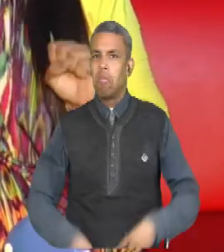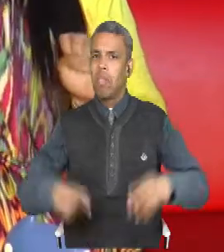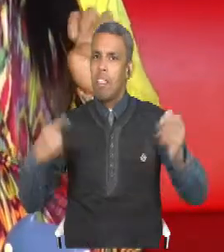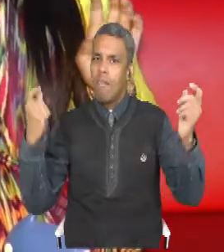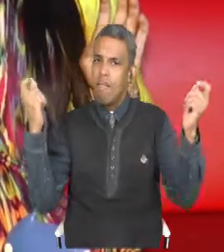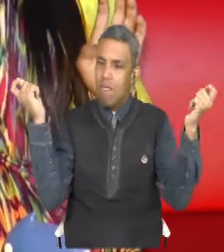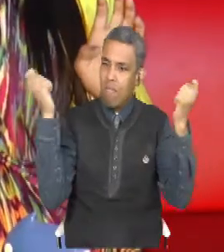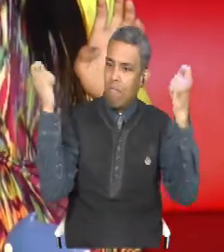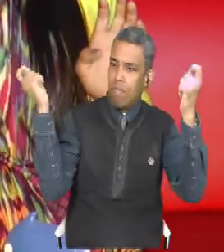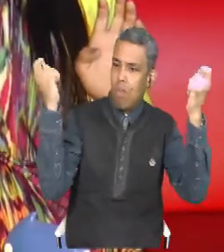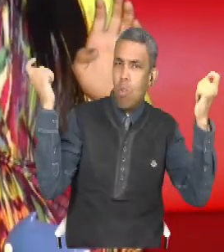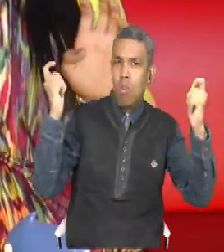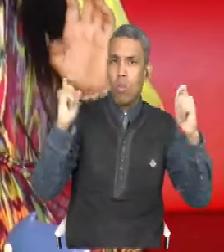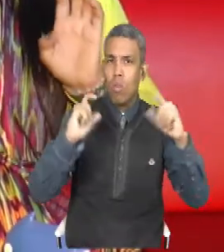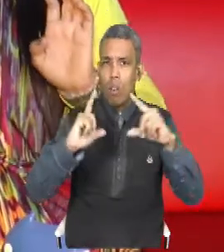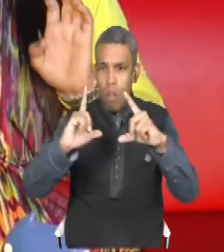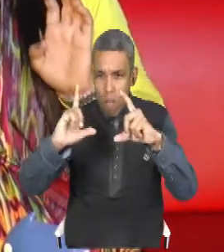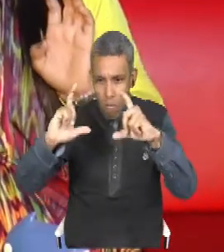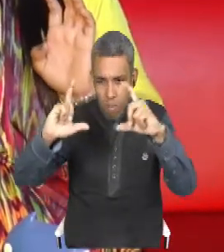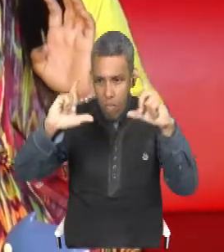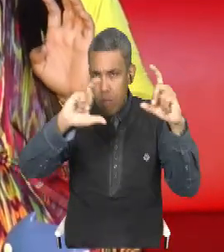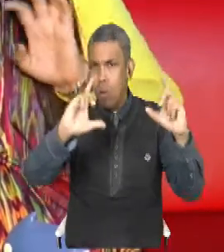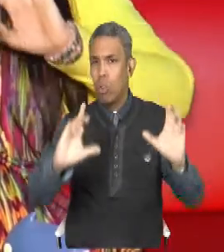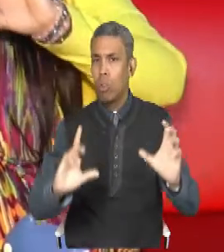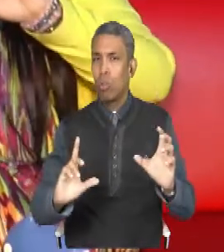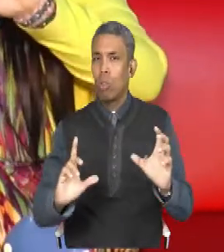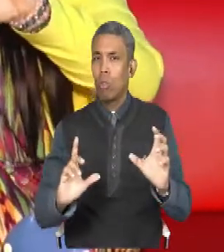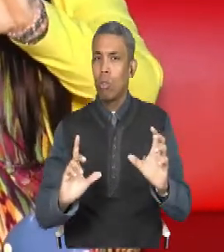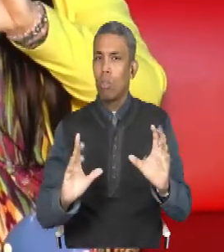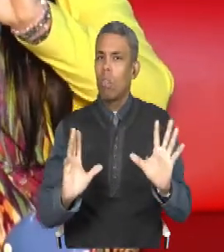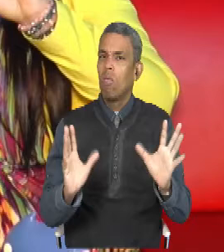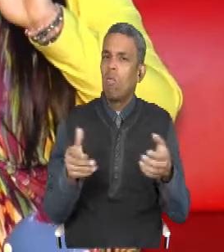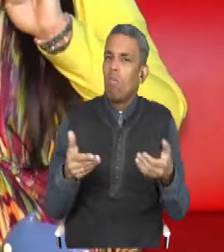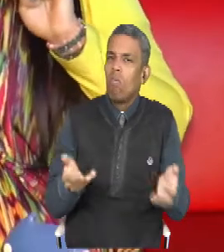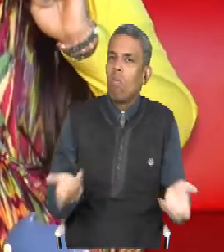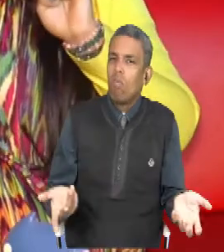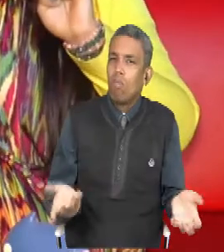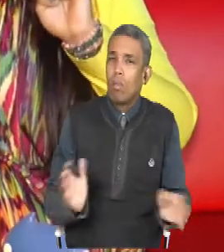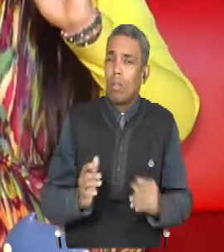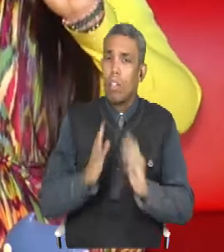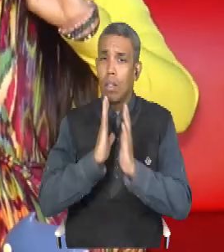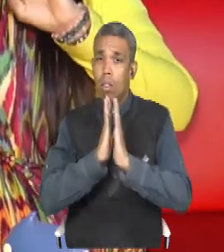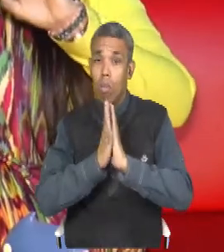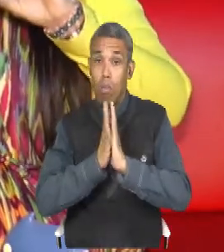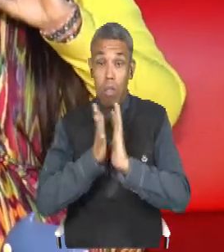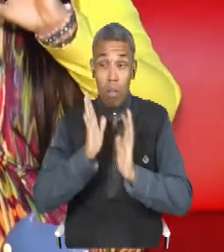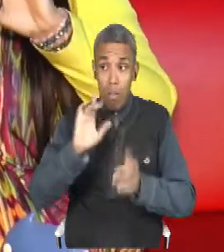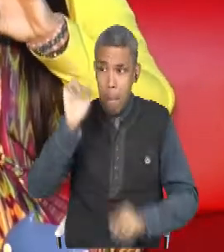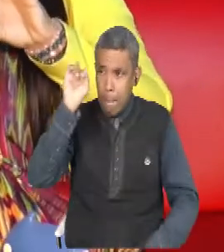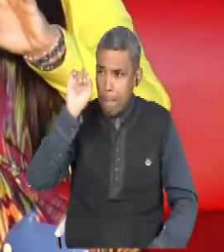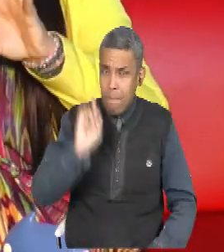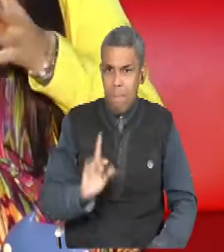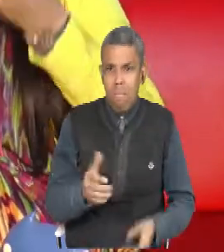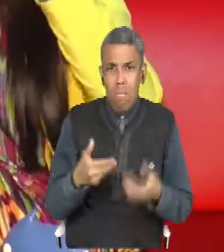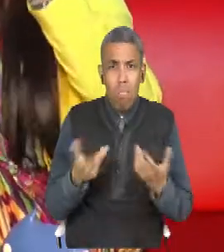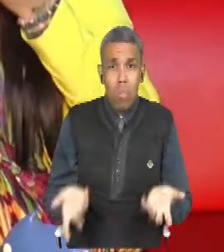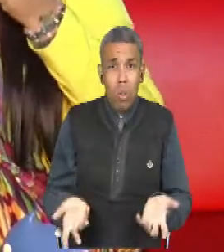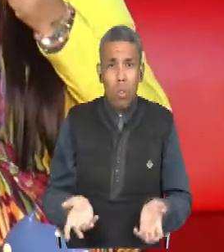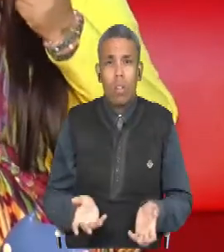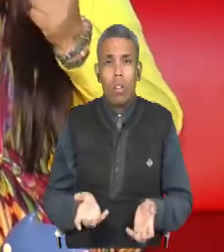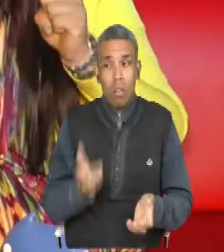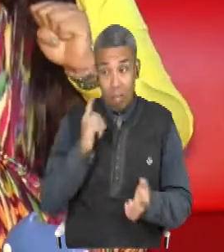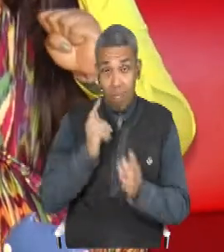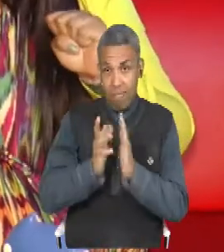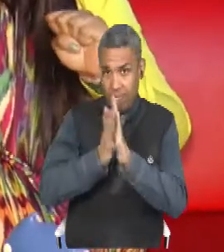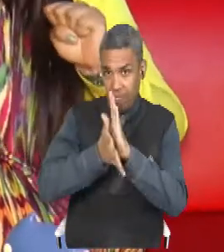foto. Hablemosle un poquito de esto a los comerciantes que todavía como que no se han enterado o todavía como que no han